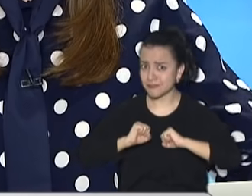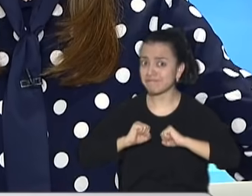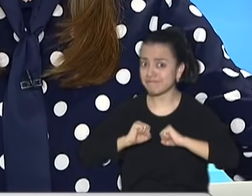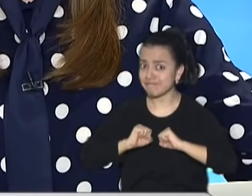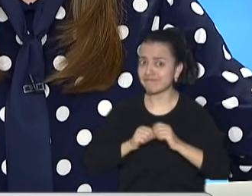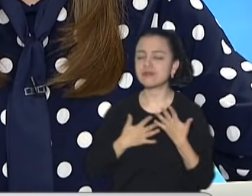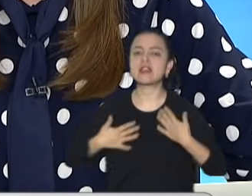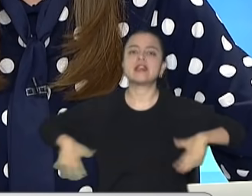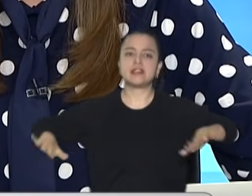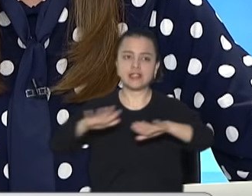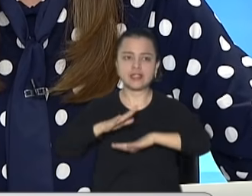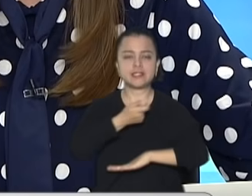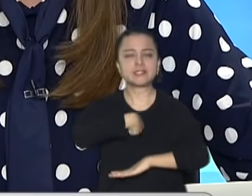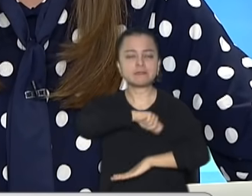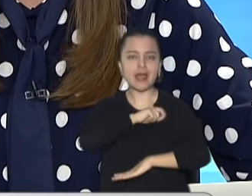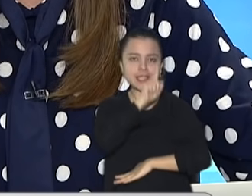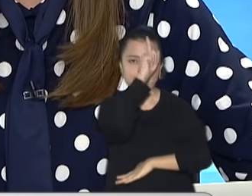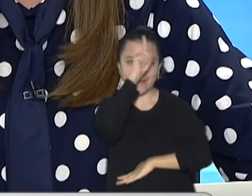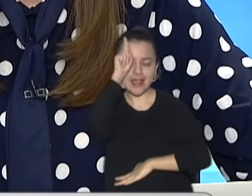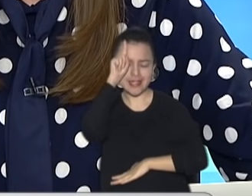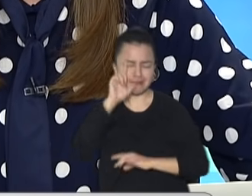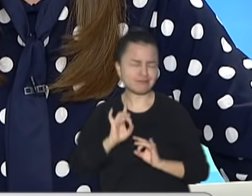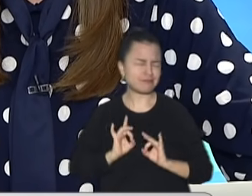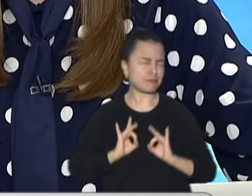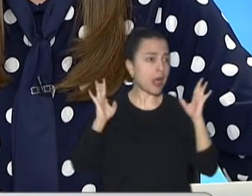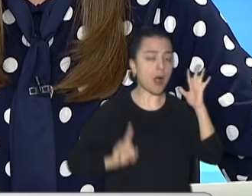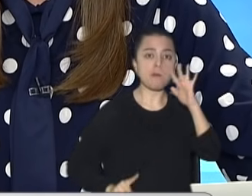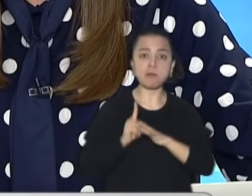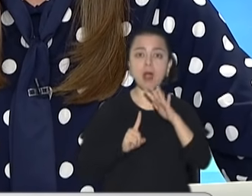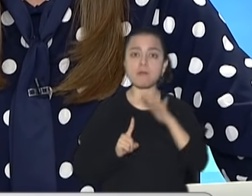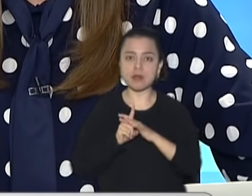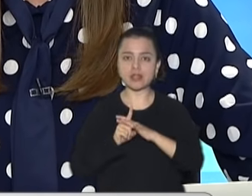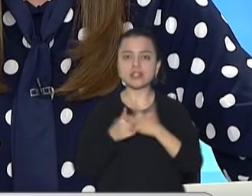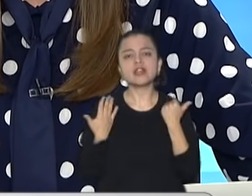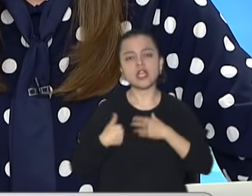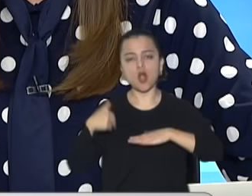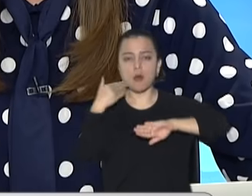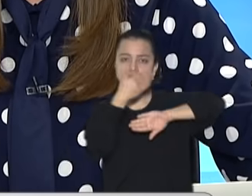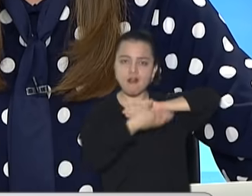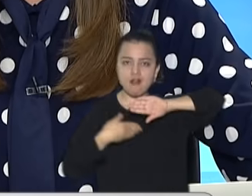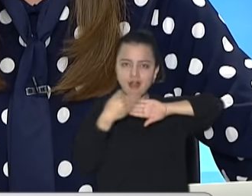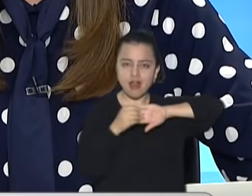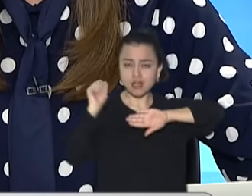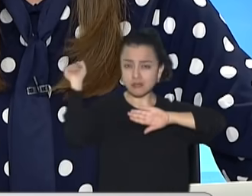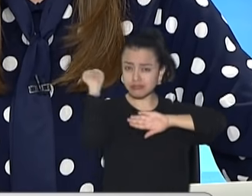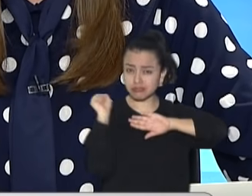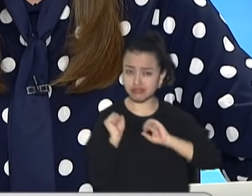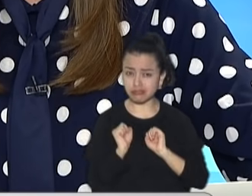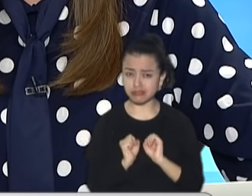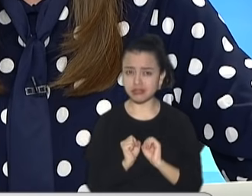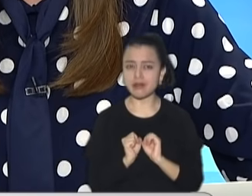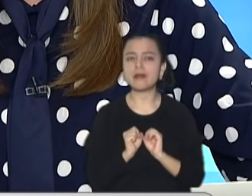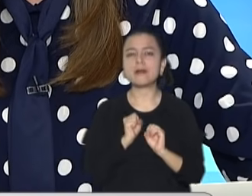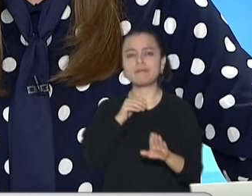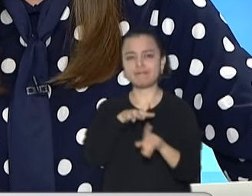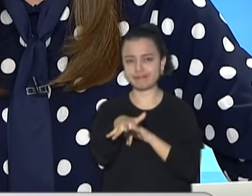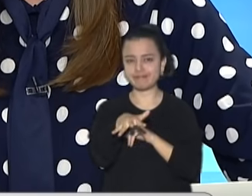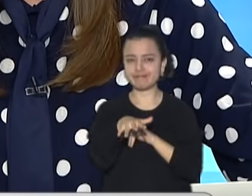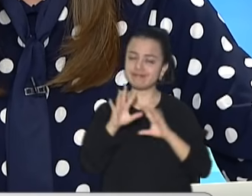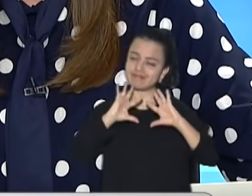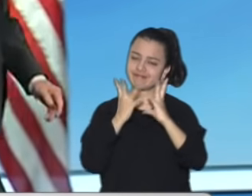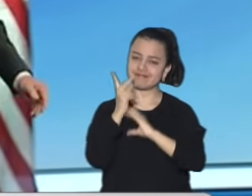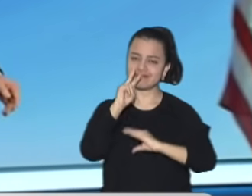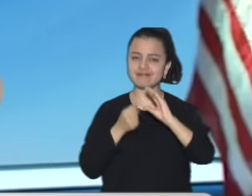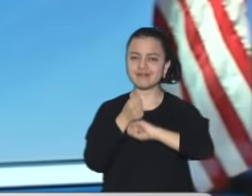zona catastrófica para Madrid y el resto de territorios afectados por el temporal Filomena. Las noticias del mundo en Noticentro 1